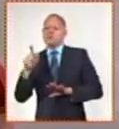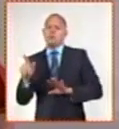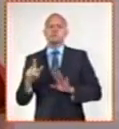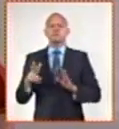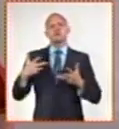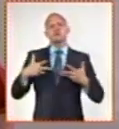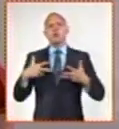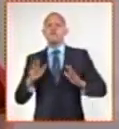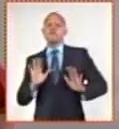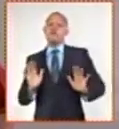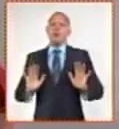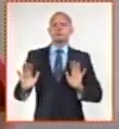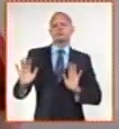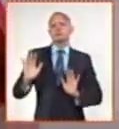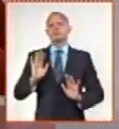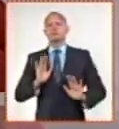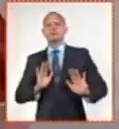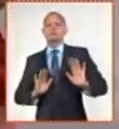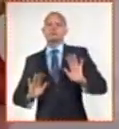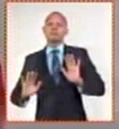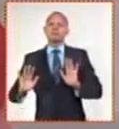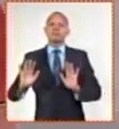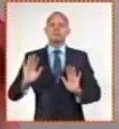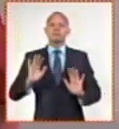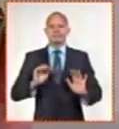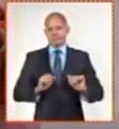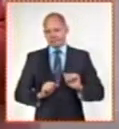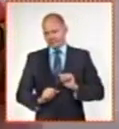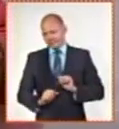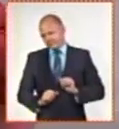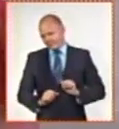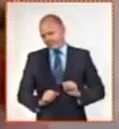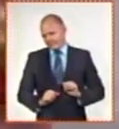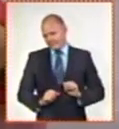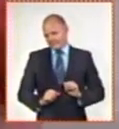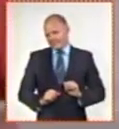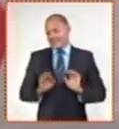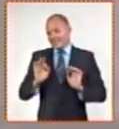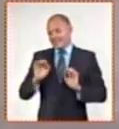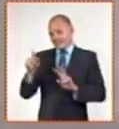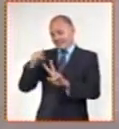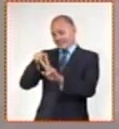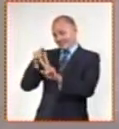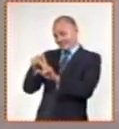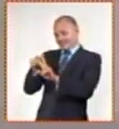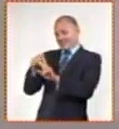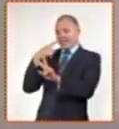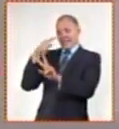ejemplo, en el caso de Luciani venía inicialmente del kirchnerismo y después